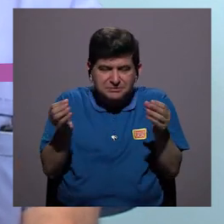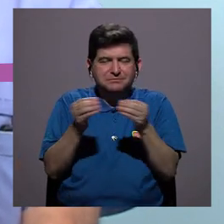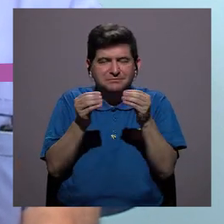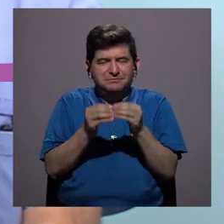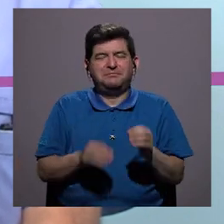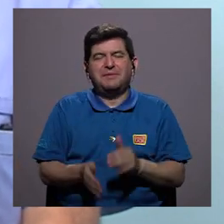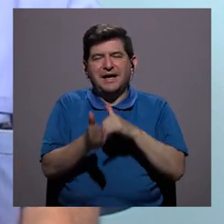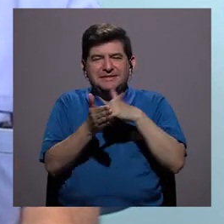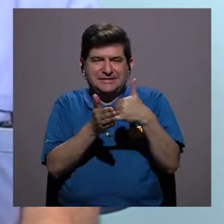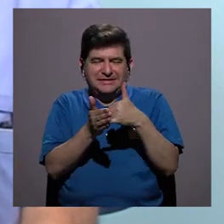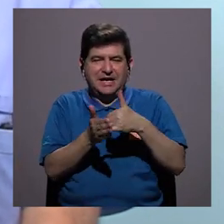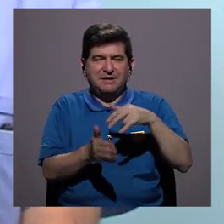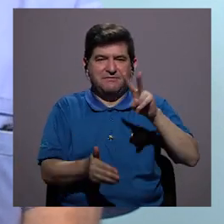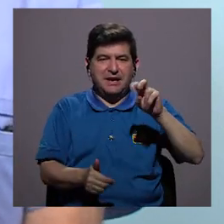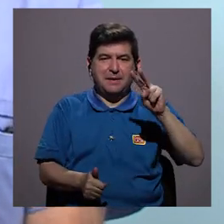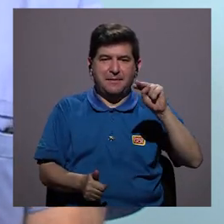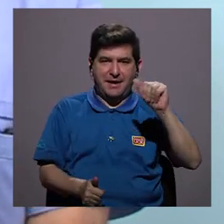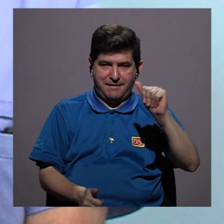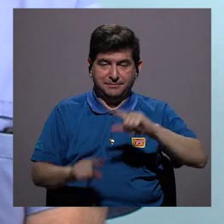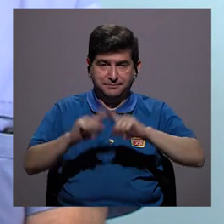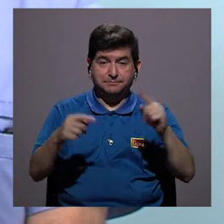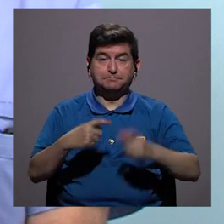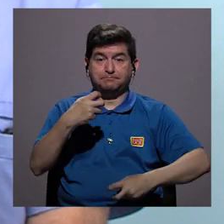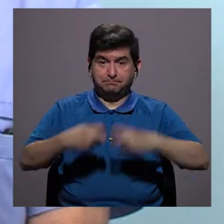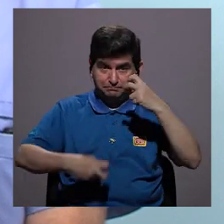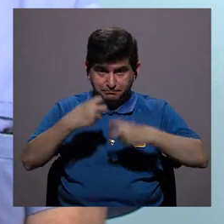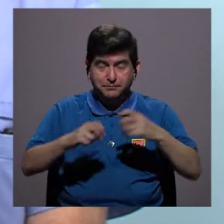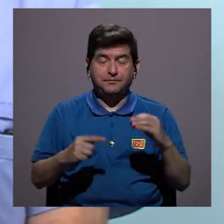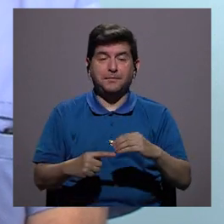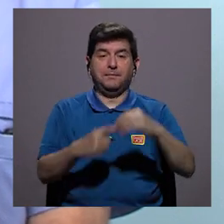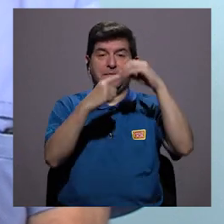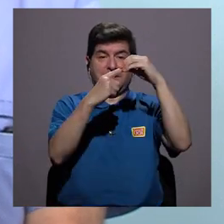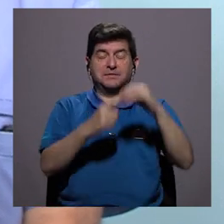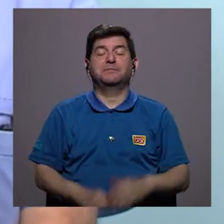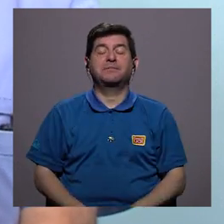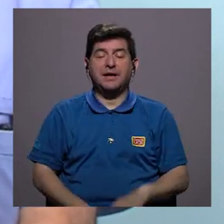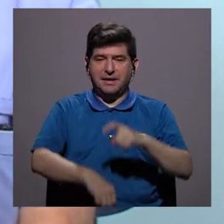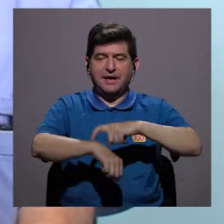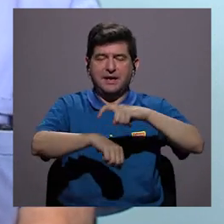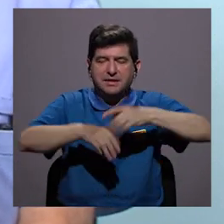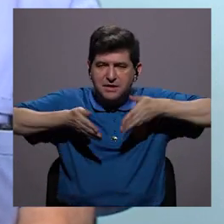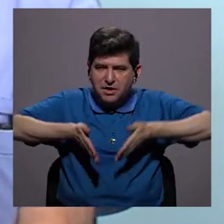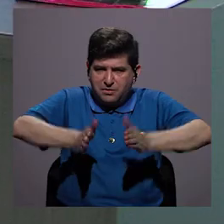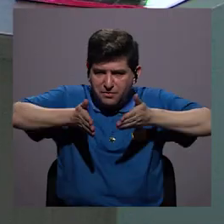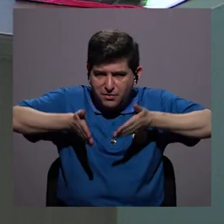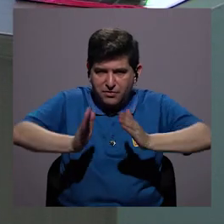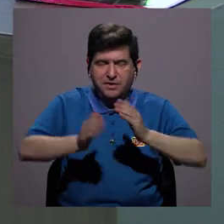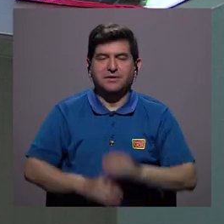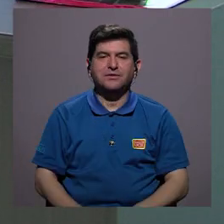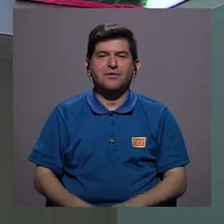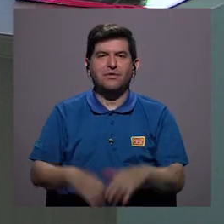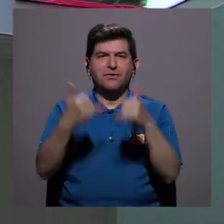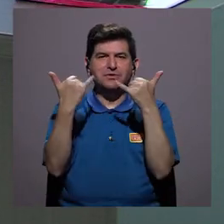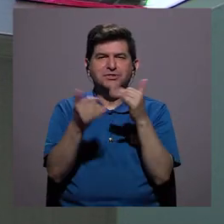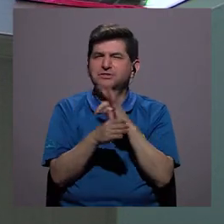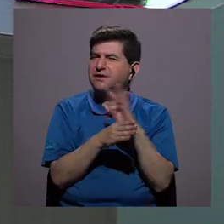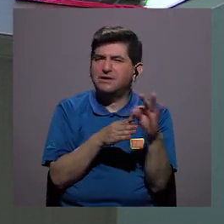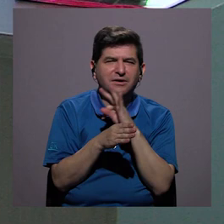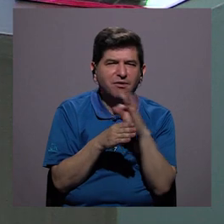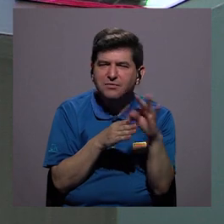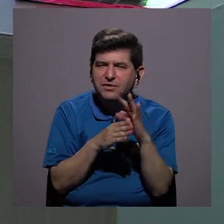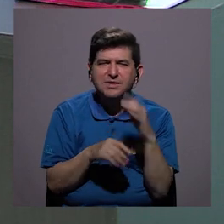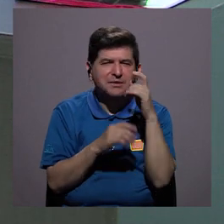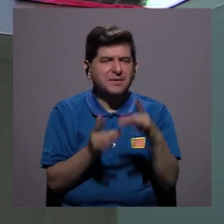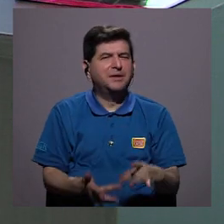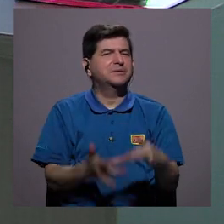aflojarse más las venas y todo. Pero el riesgo principal es en las edades de más actividad humana. Uh-huh. Doctor, y ya a nivel de tratamiento,